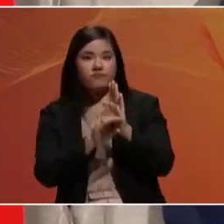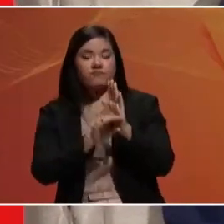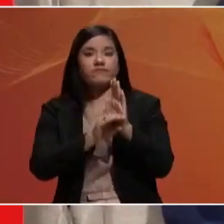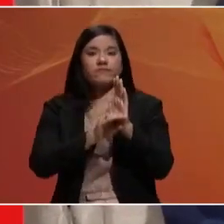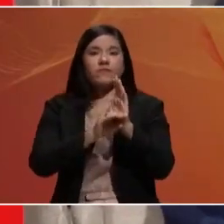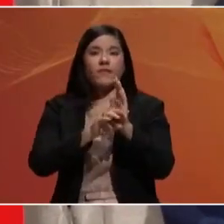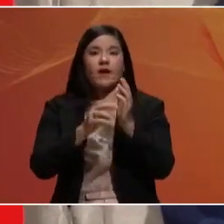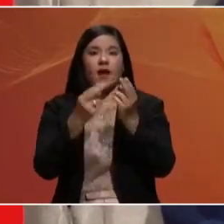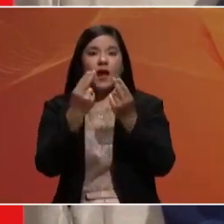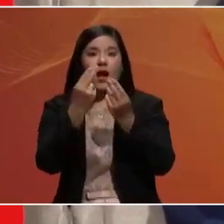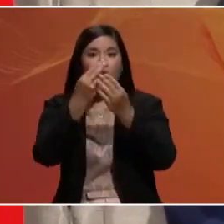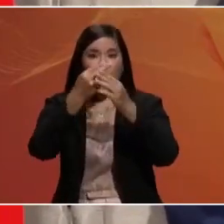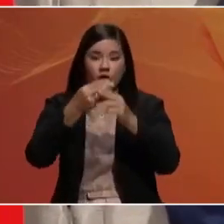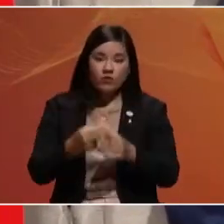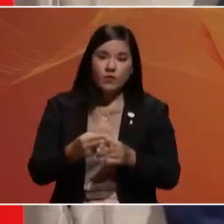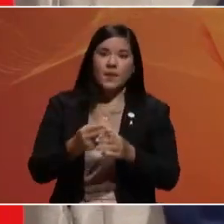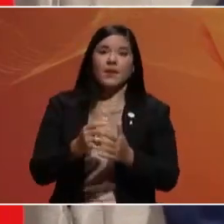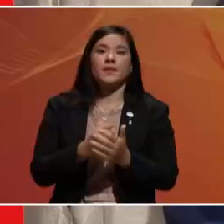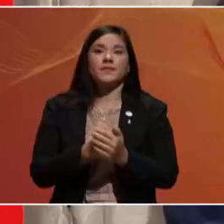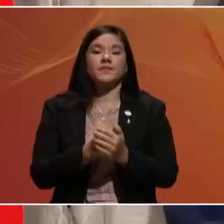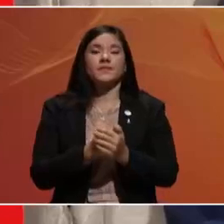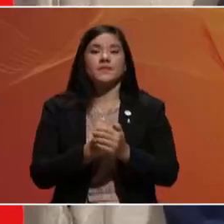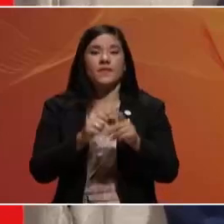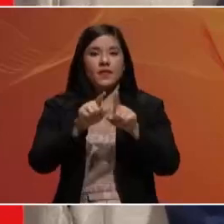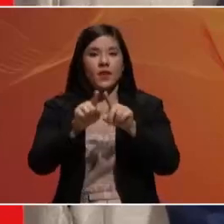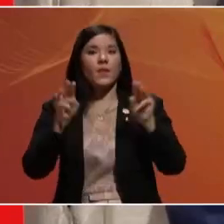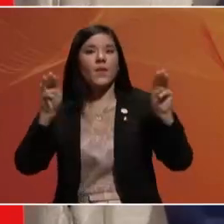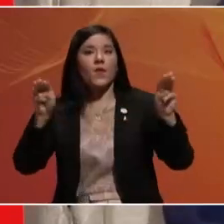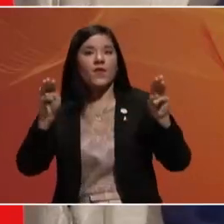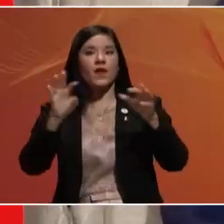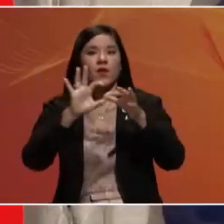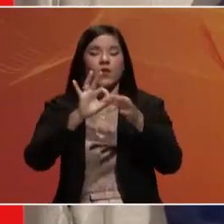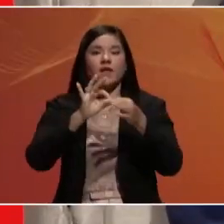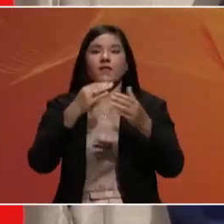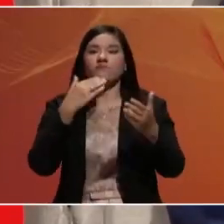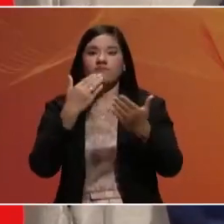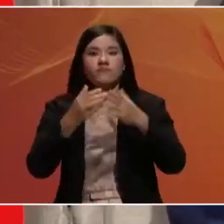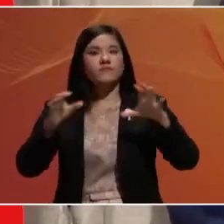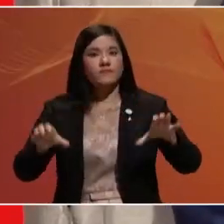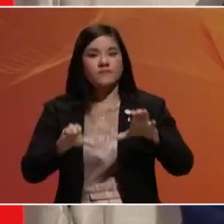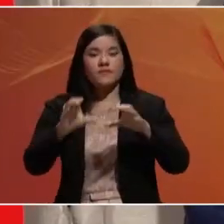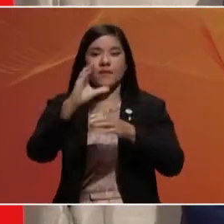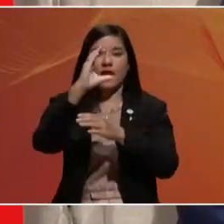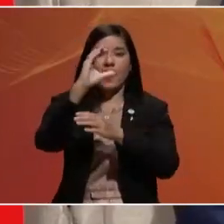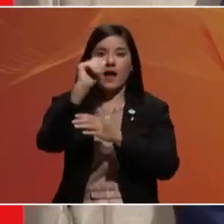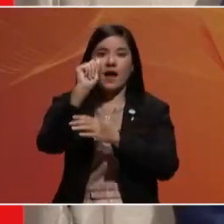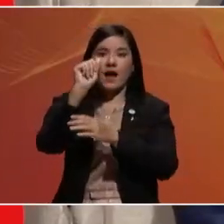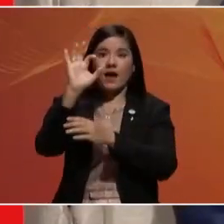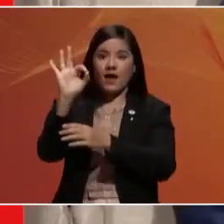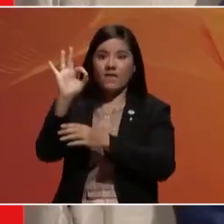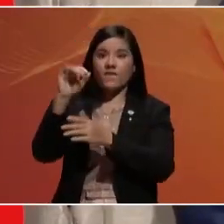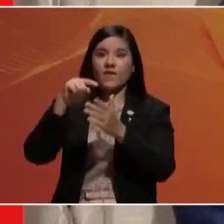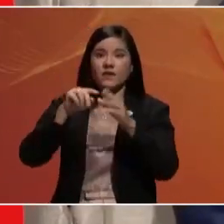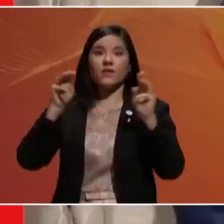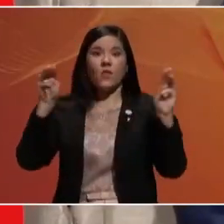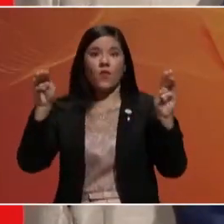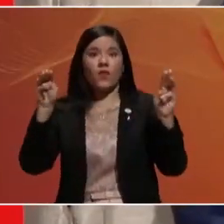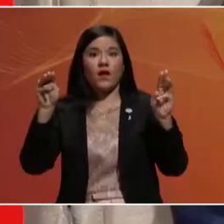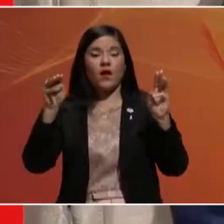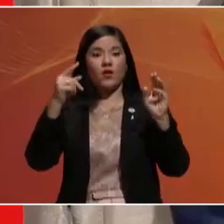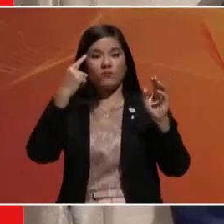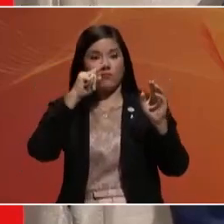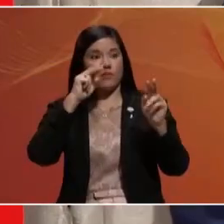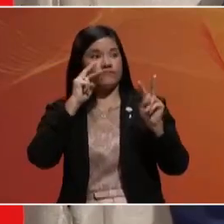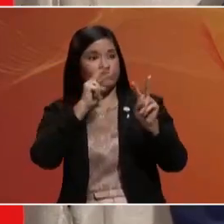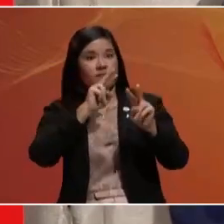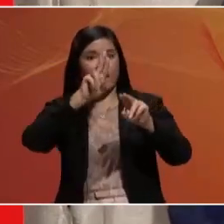humanos, a través de la implementación de modelos de gestión de calidad. Tenemos el modelo CAP. Sí. Que es un modelo referencial tanto